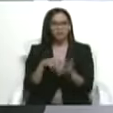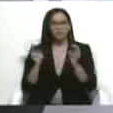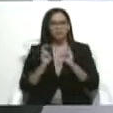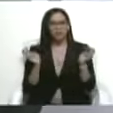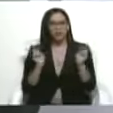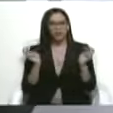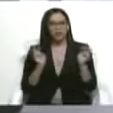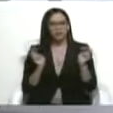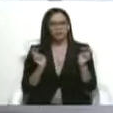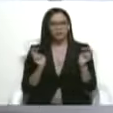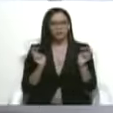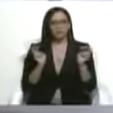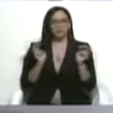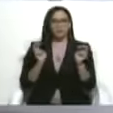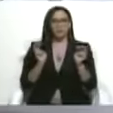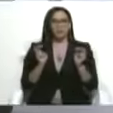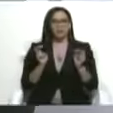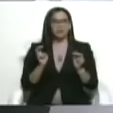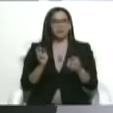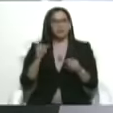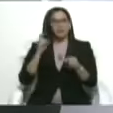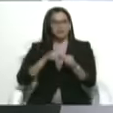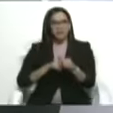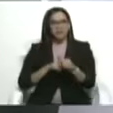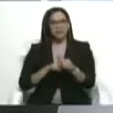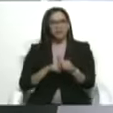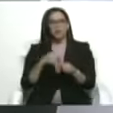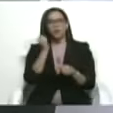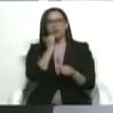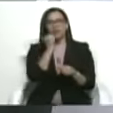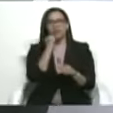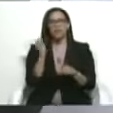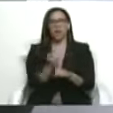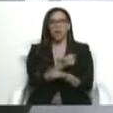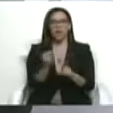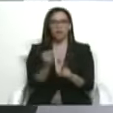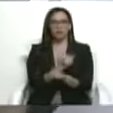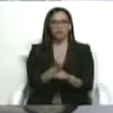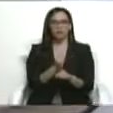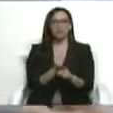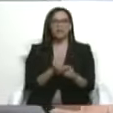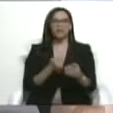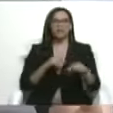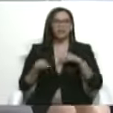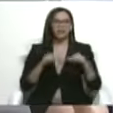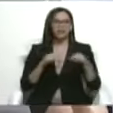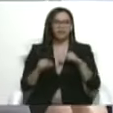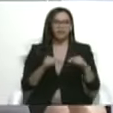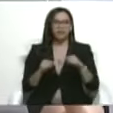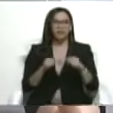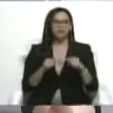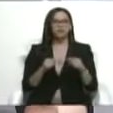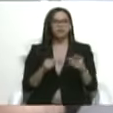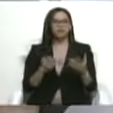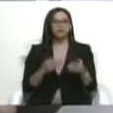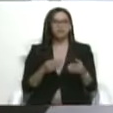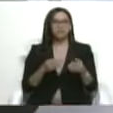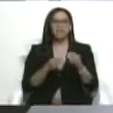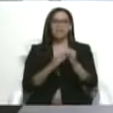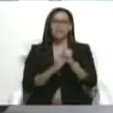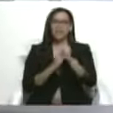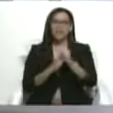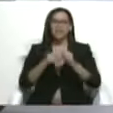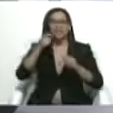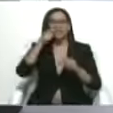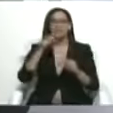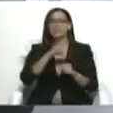titularidad se asociaba a los manifestantes violentos y daba una instrucción a sus directores y fiscales de